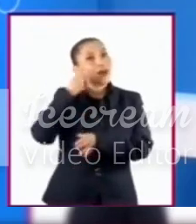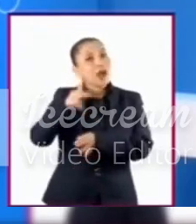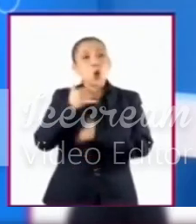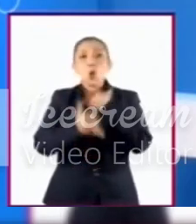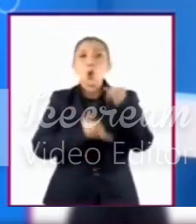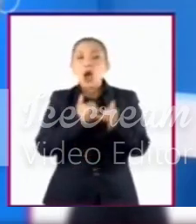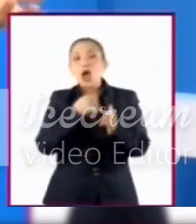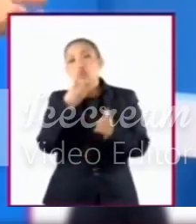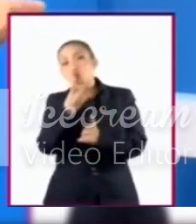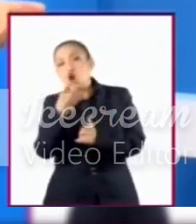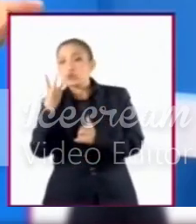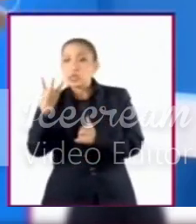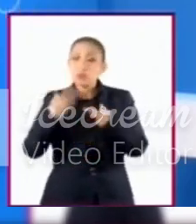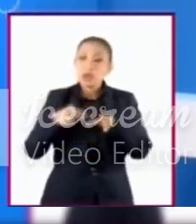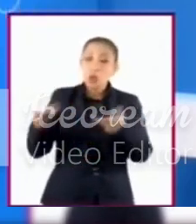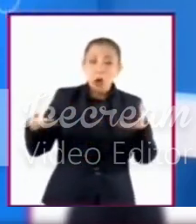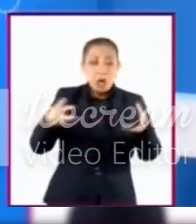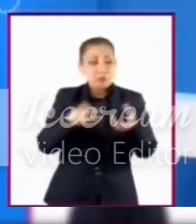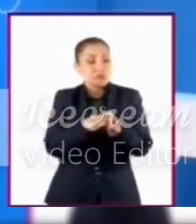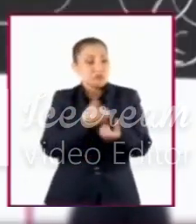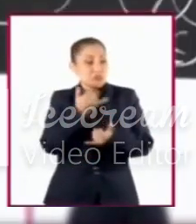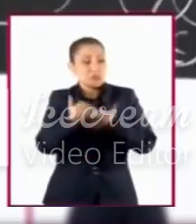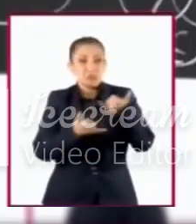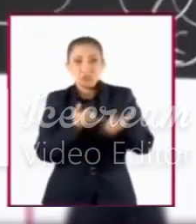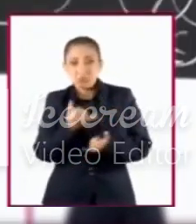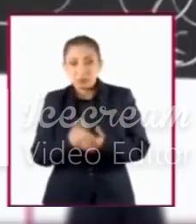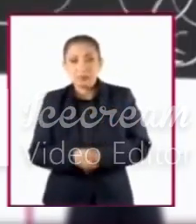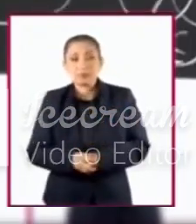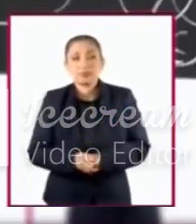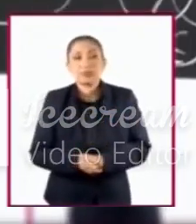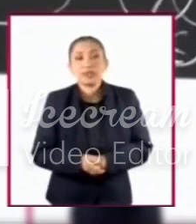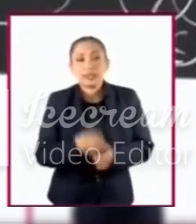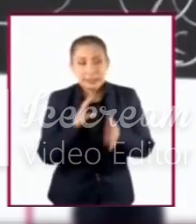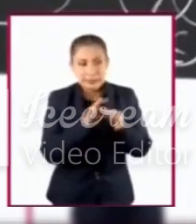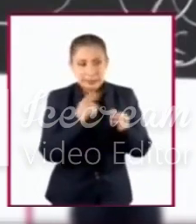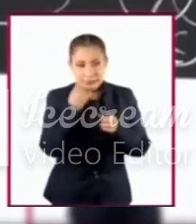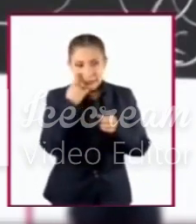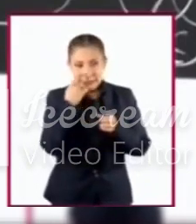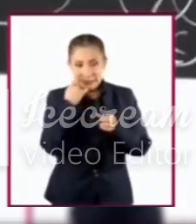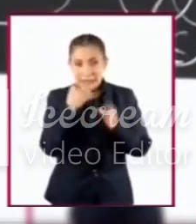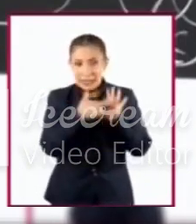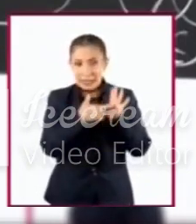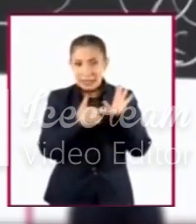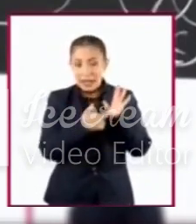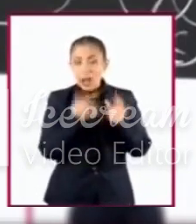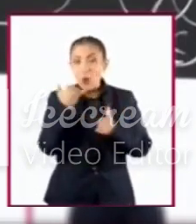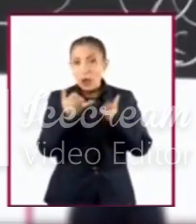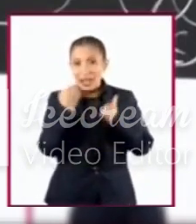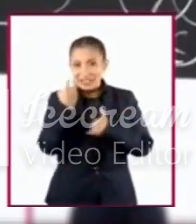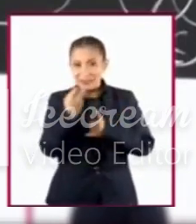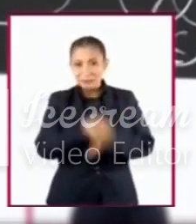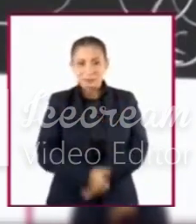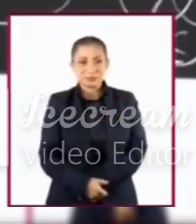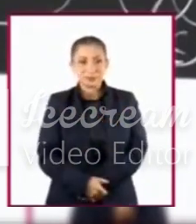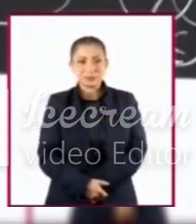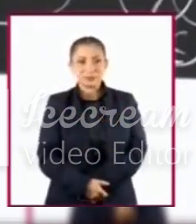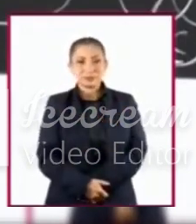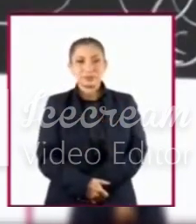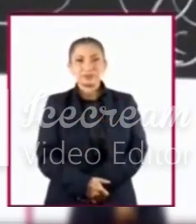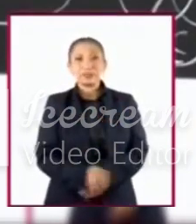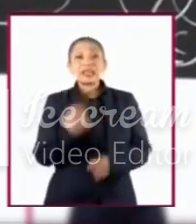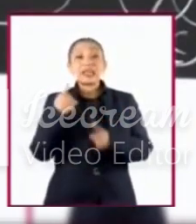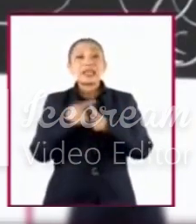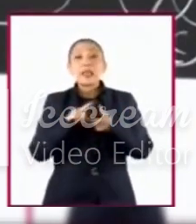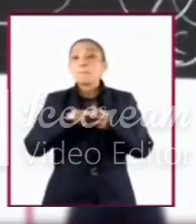Pueden jugar entre 2 o más personas con las que vivan. Las instrucciones básicas del juego son las siguientes.